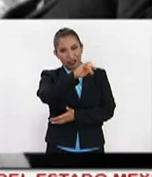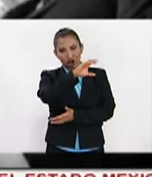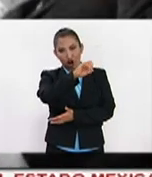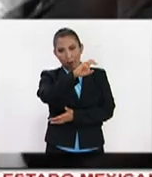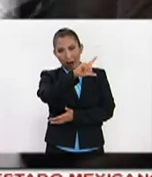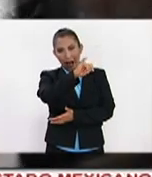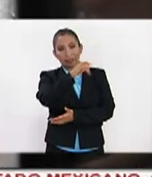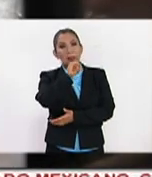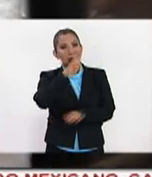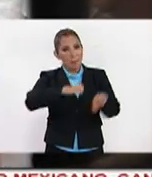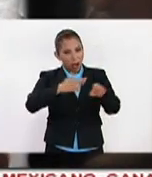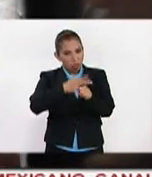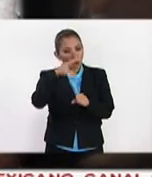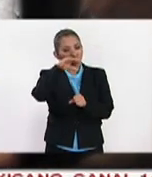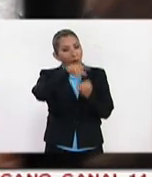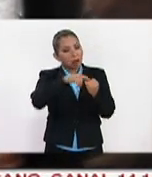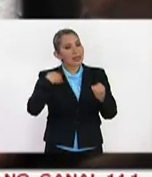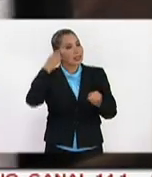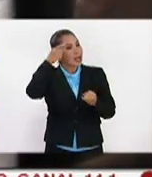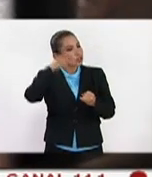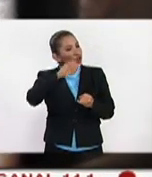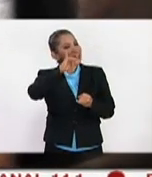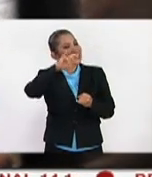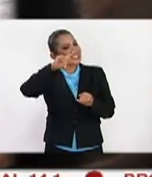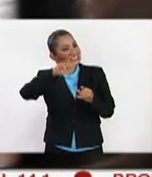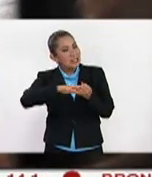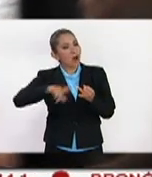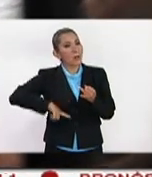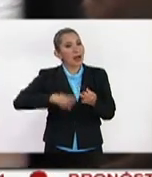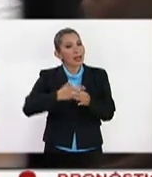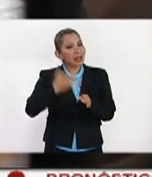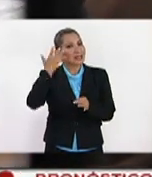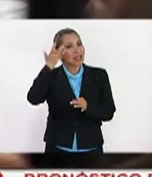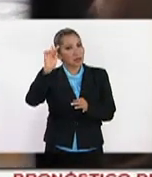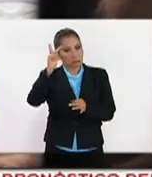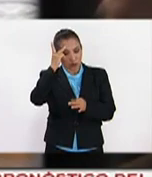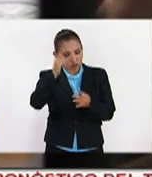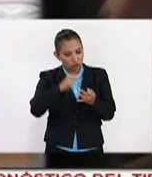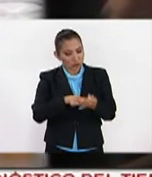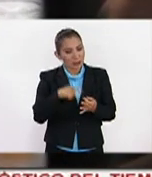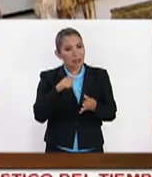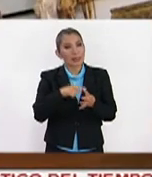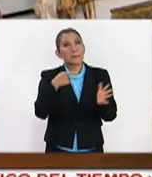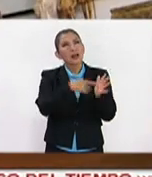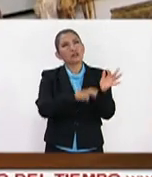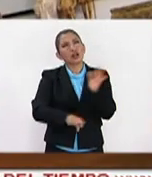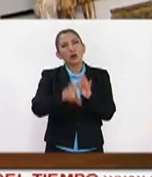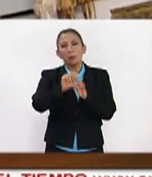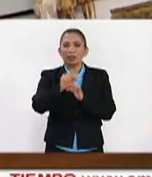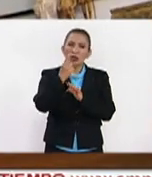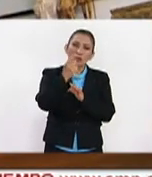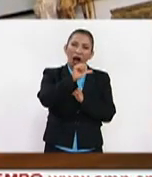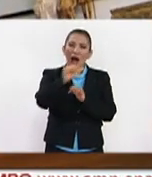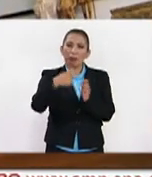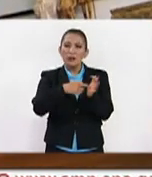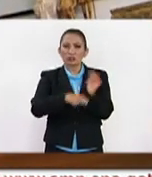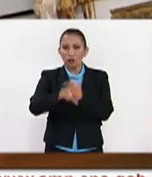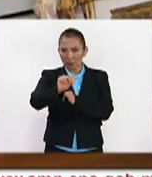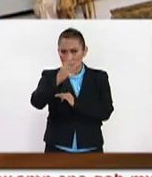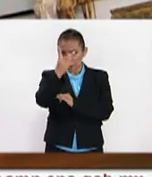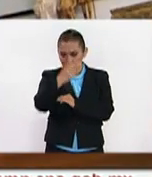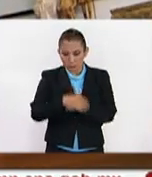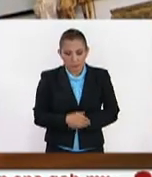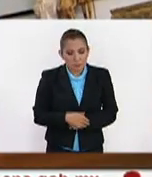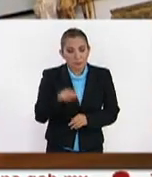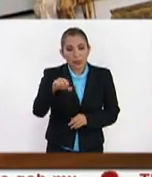embajador en Cuba, director del ISSSTE, del Infonavit, gobernador interino de San Luis Potosí, de 1991 a